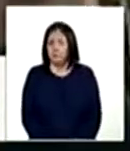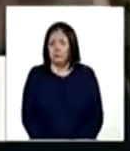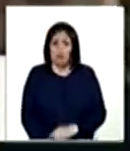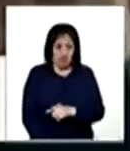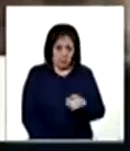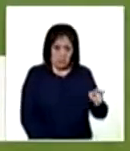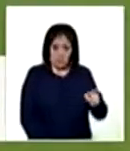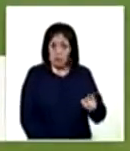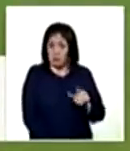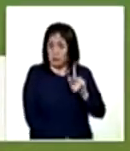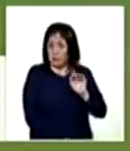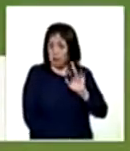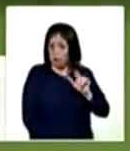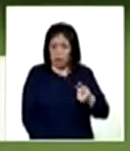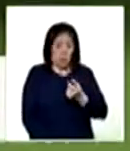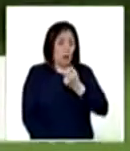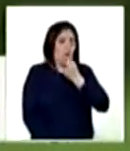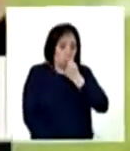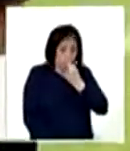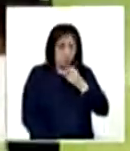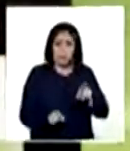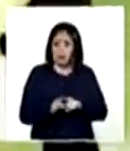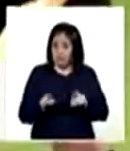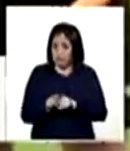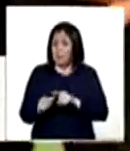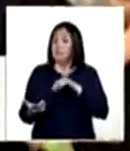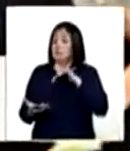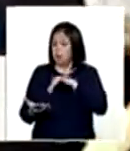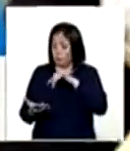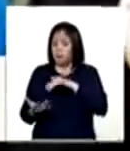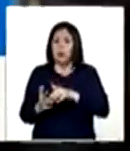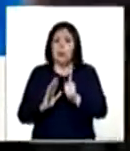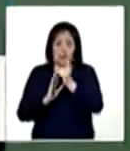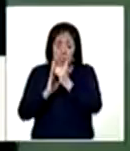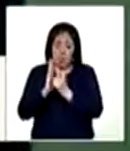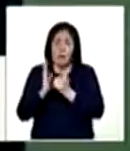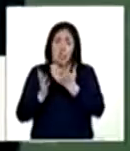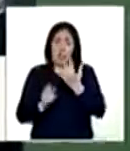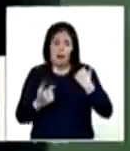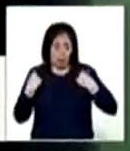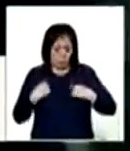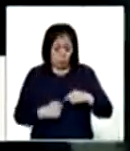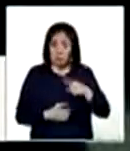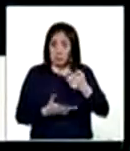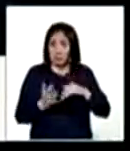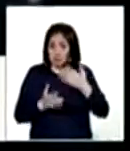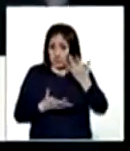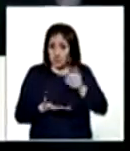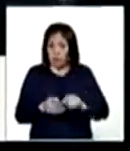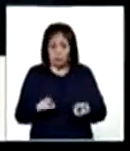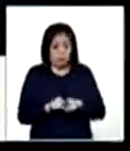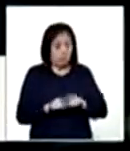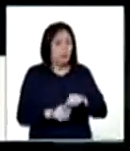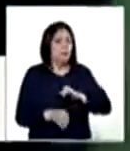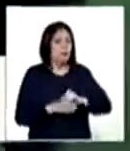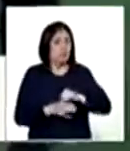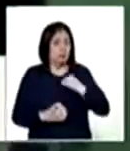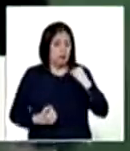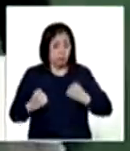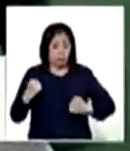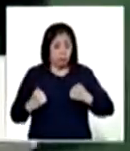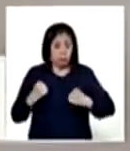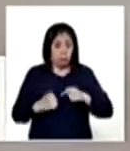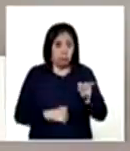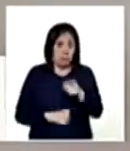Karolina no es solo árbitro, también estudia derecho y practica el atletismo. La árbitro